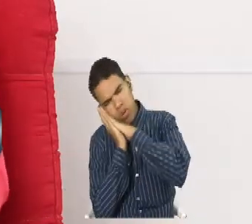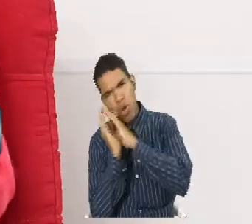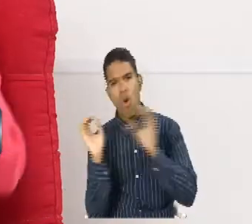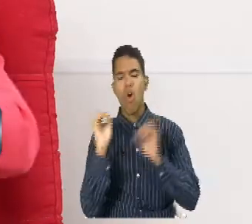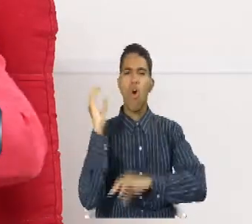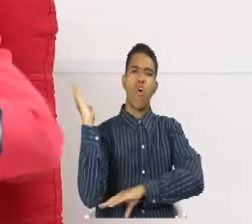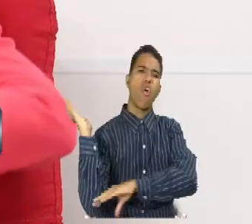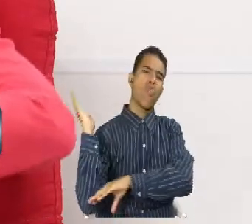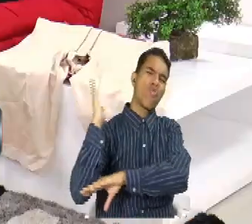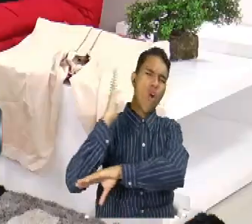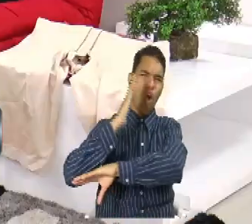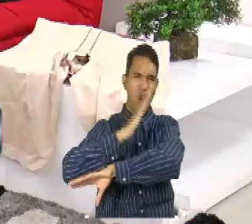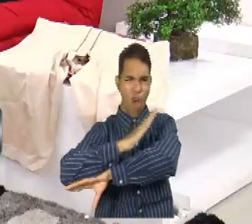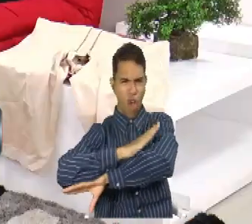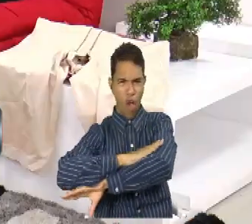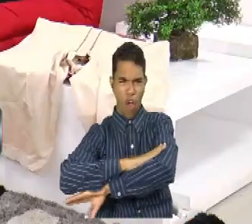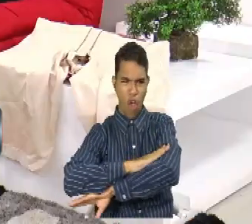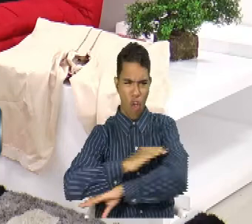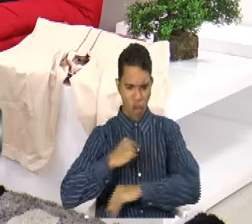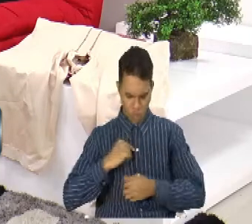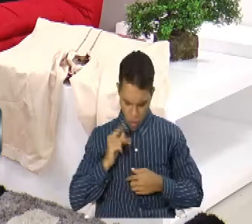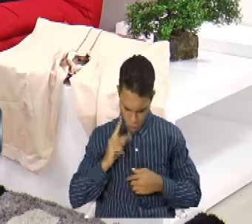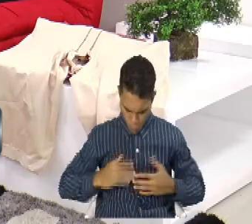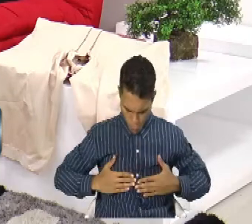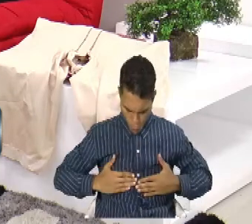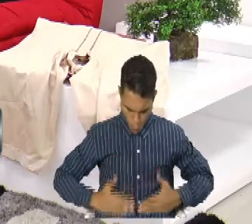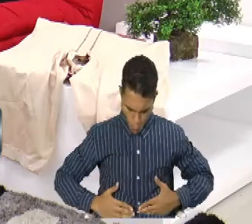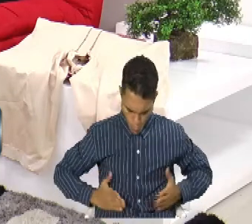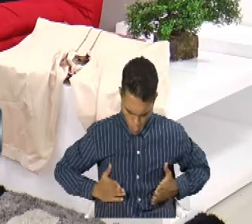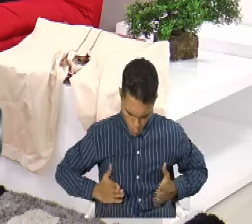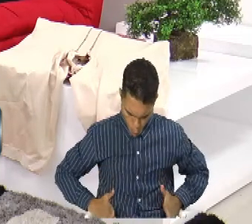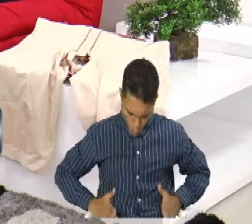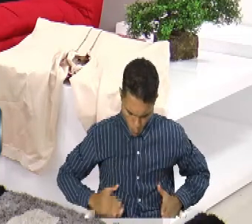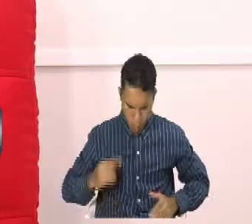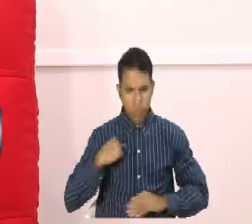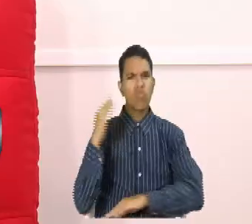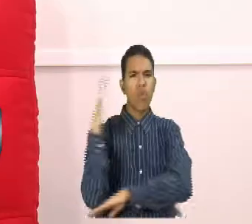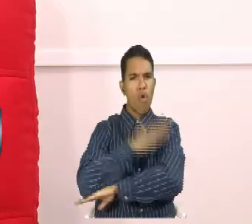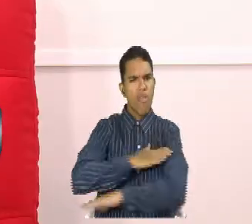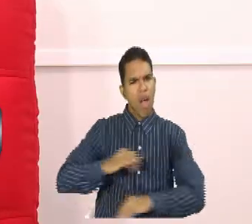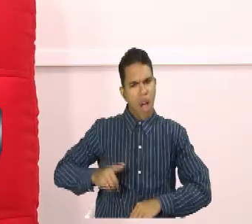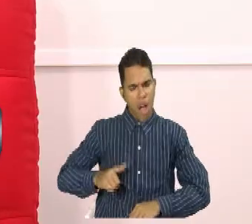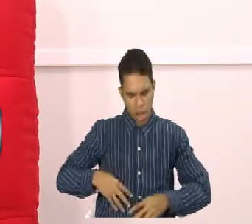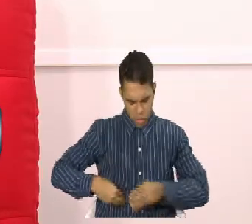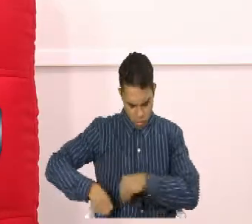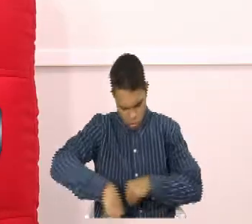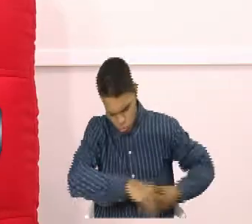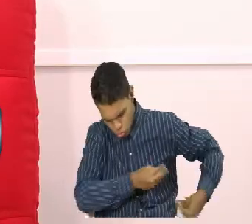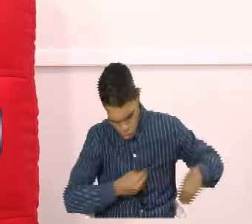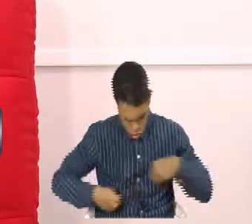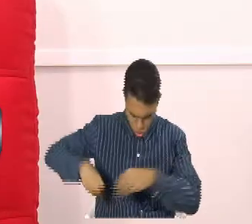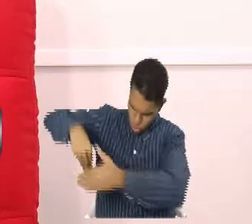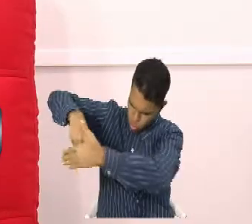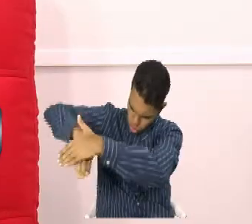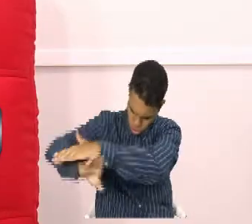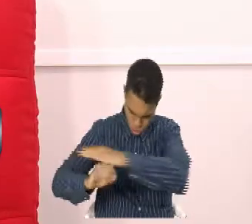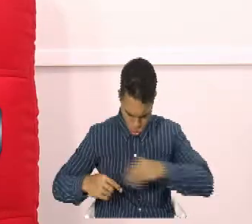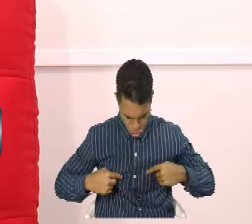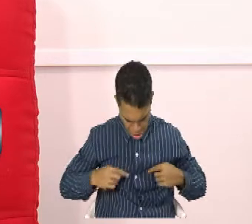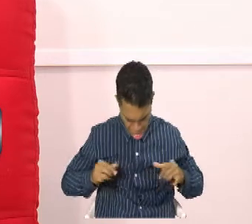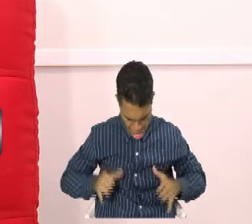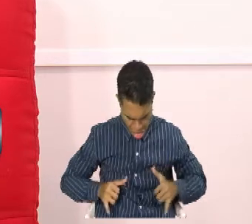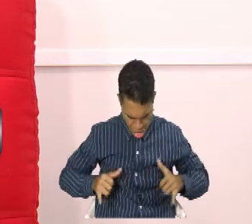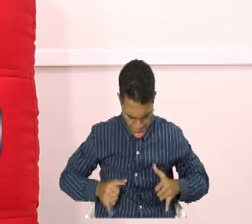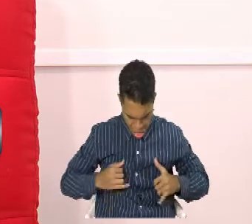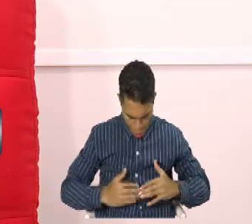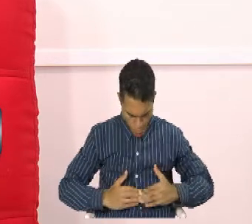la quita, usted ve su abdomen plano, su figura mucho más marcada. Eso lo puede experimentar cualquier persona que use una faja y